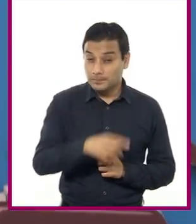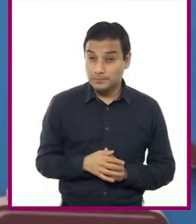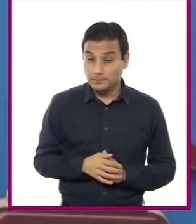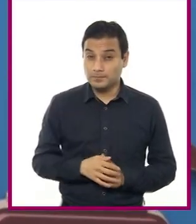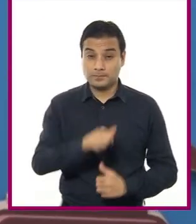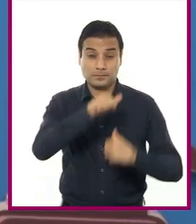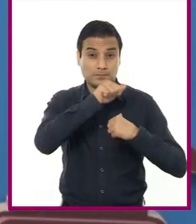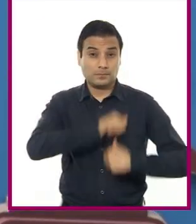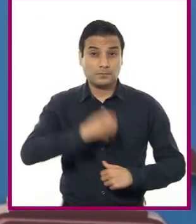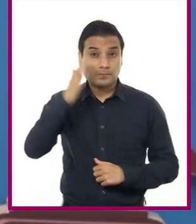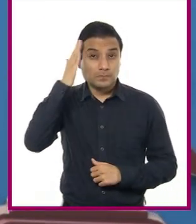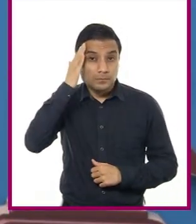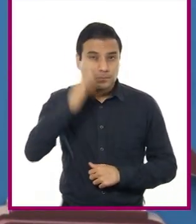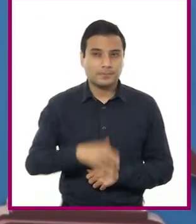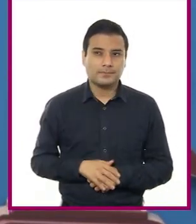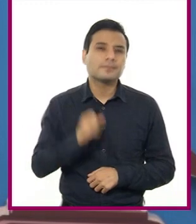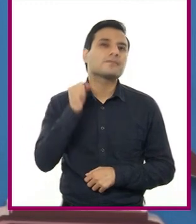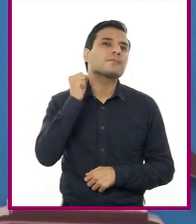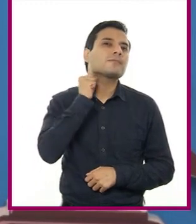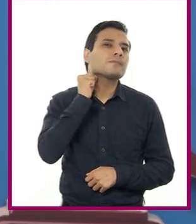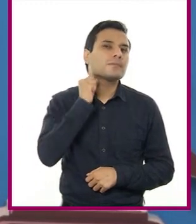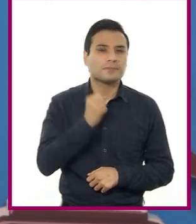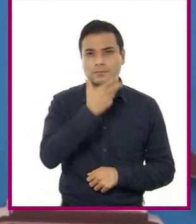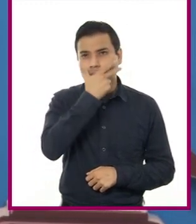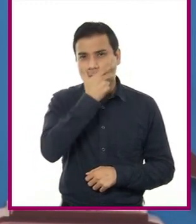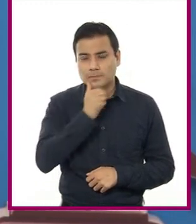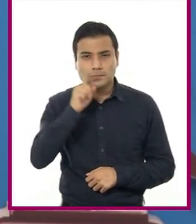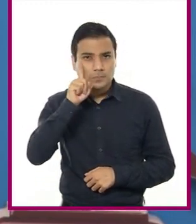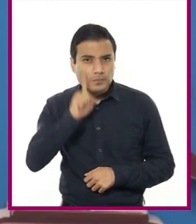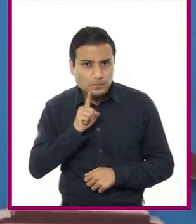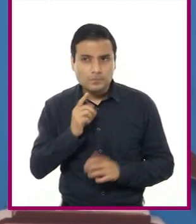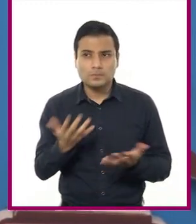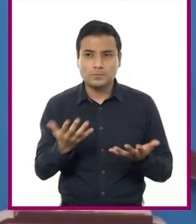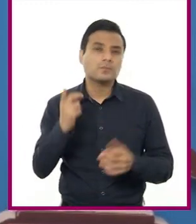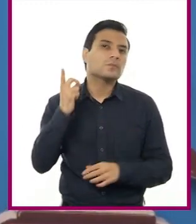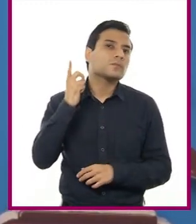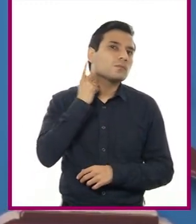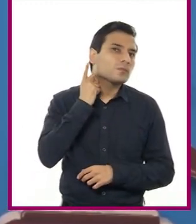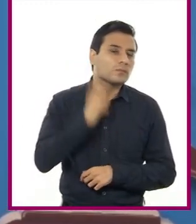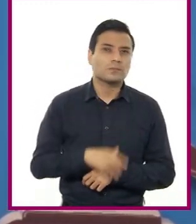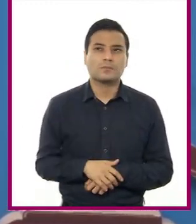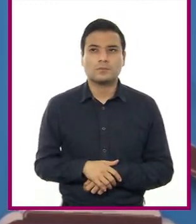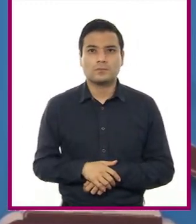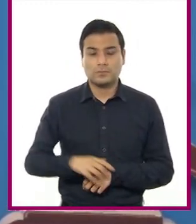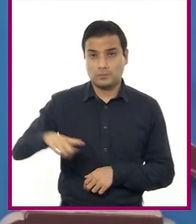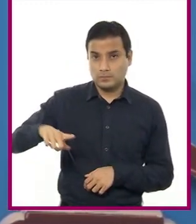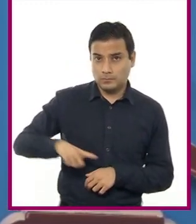autoridades como las senadoras y senadores, las diputadas y diputados, las